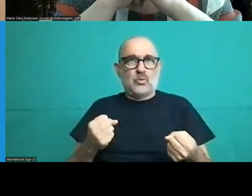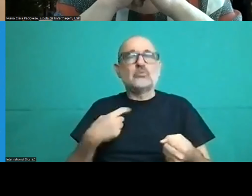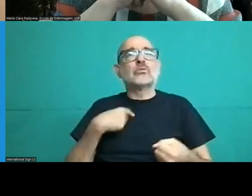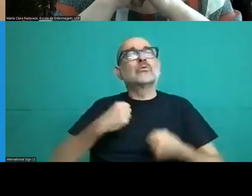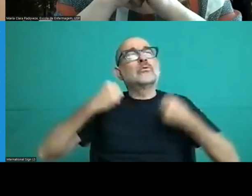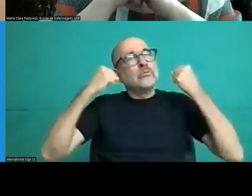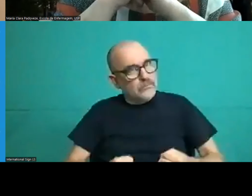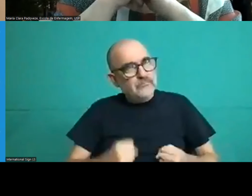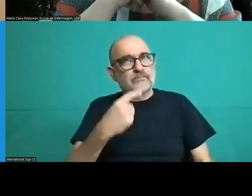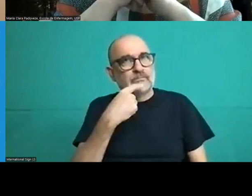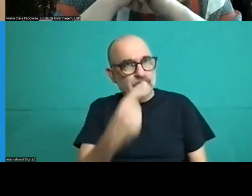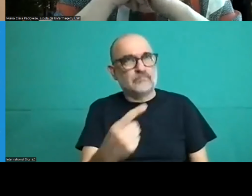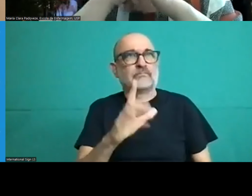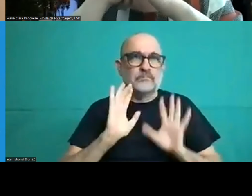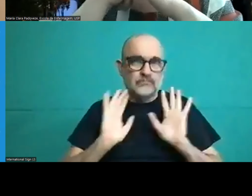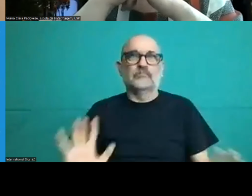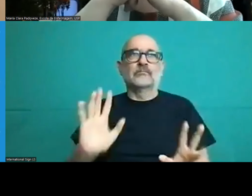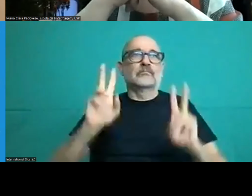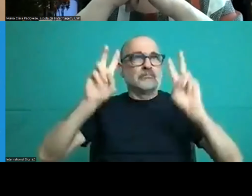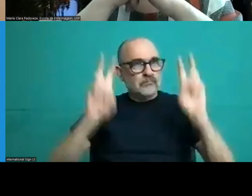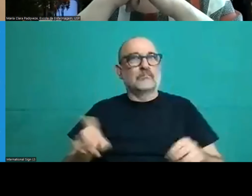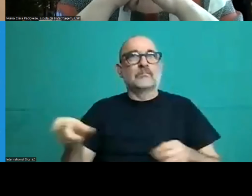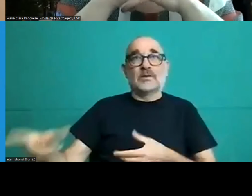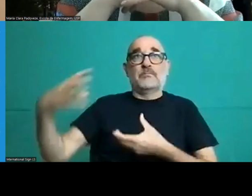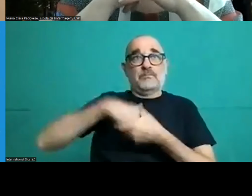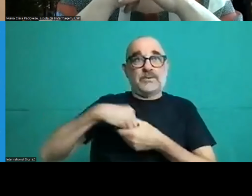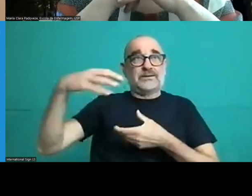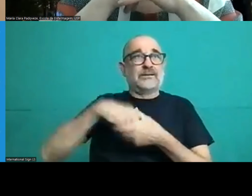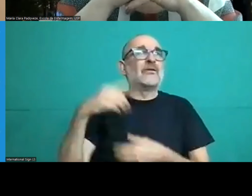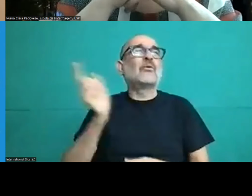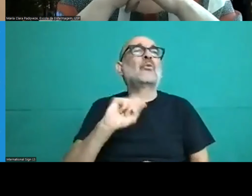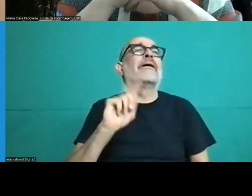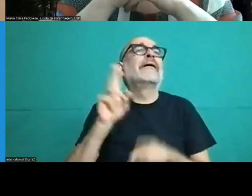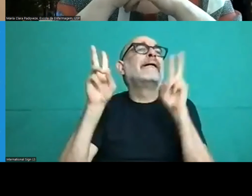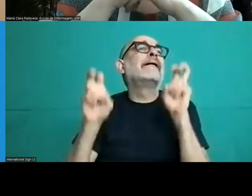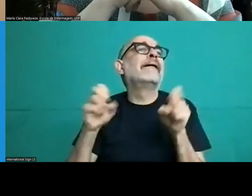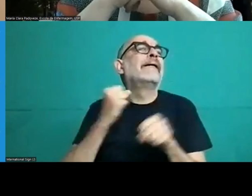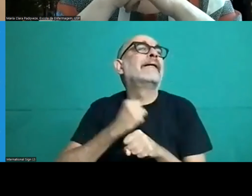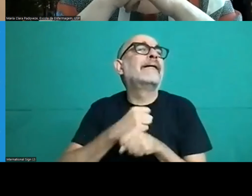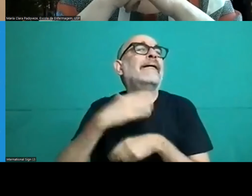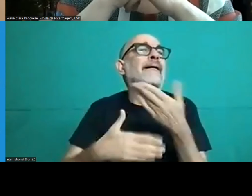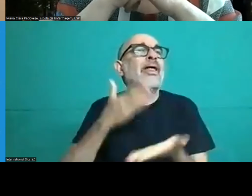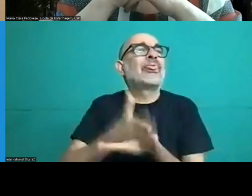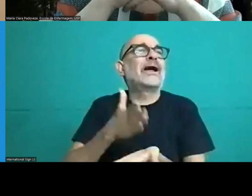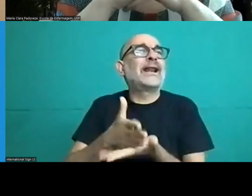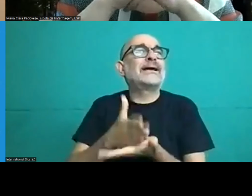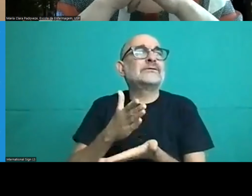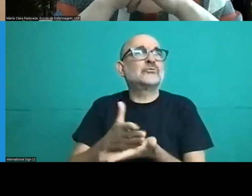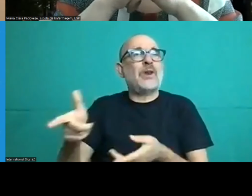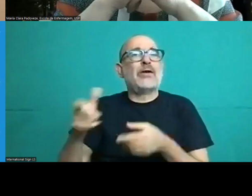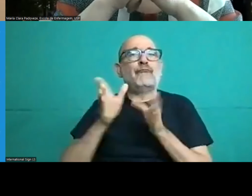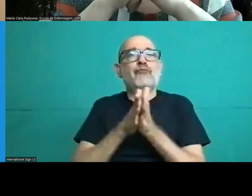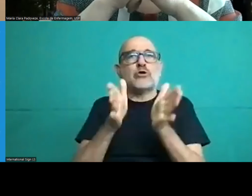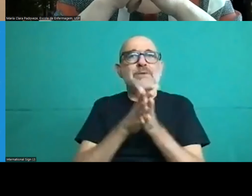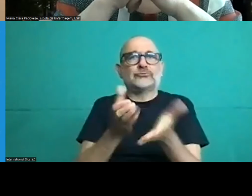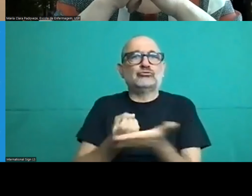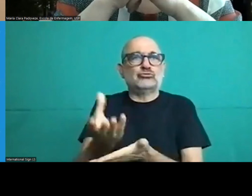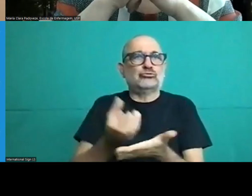información y del derecho a la protección de la salud y la participación activa en la salud. Es realmente